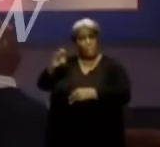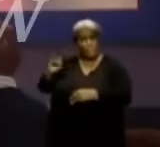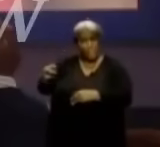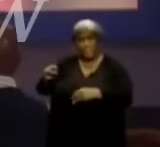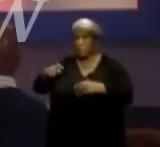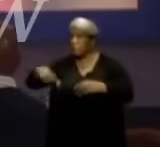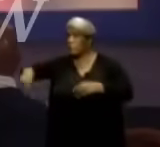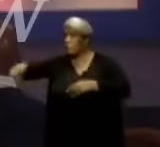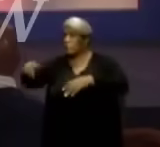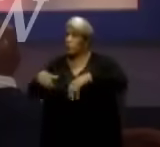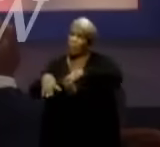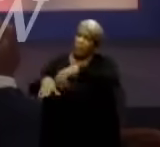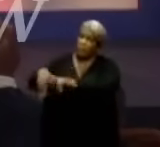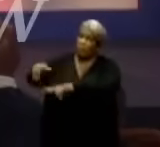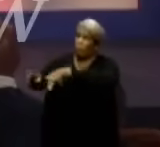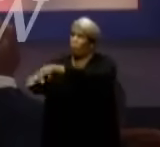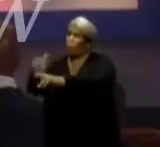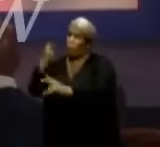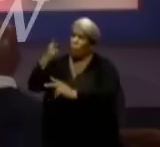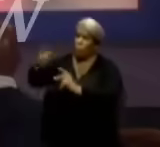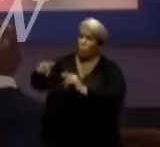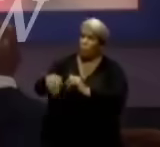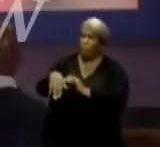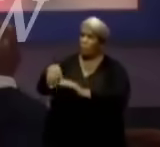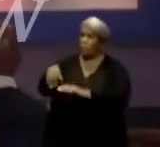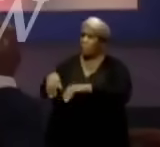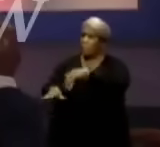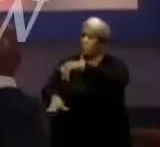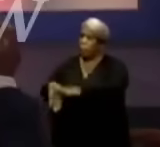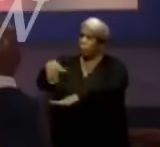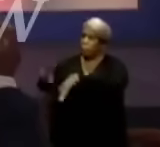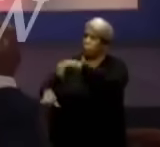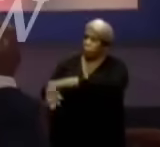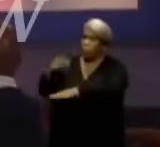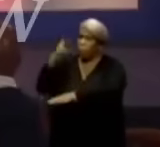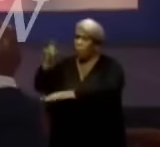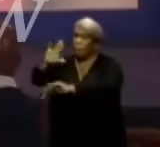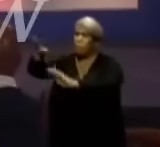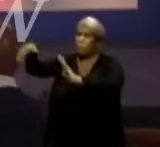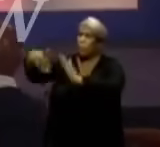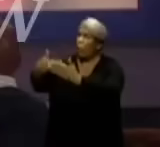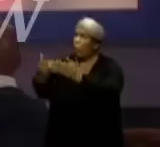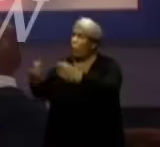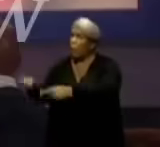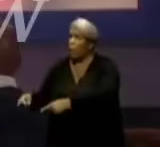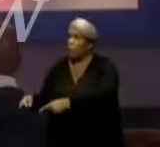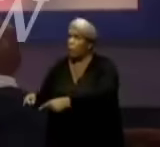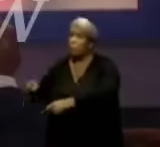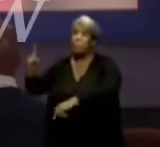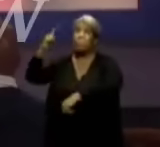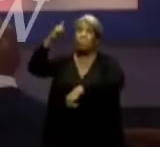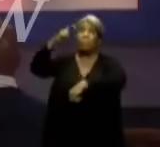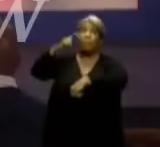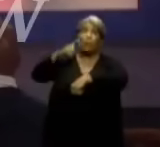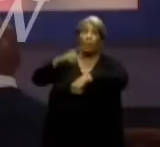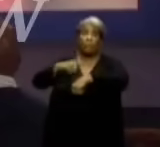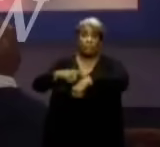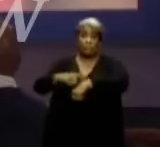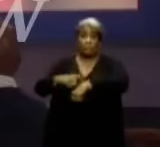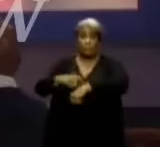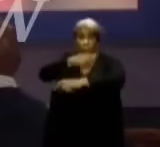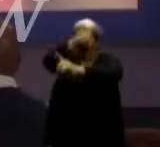árboles. Y por primera vez le dimos una ayuda directa por tarea a todos los